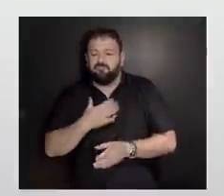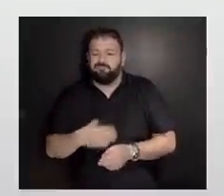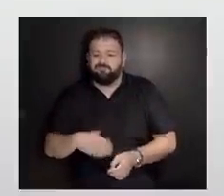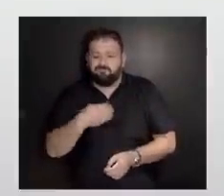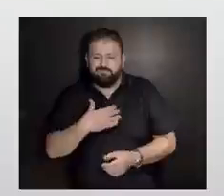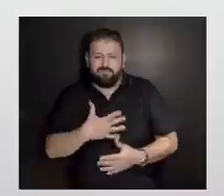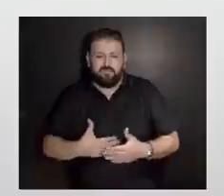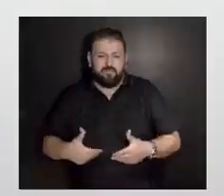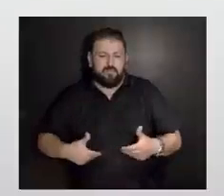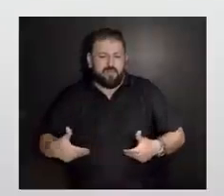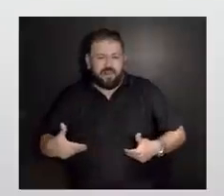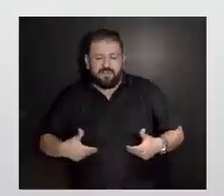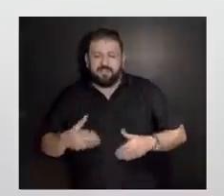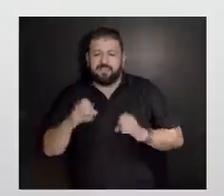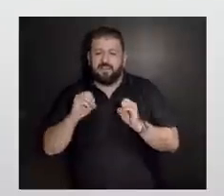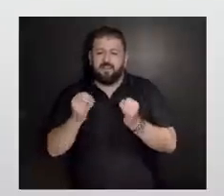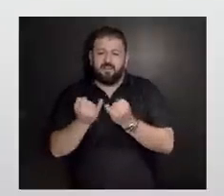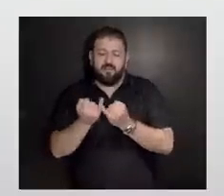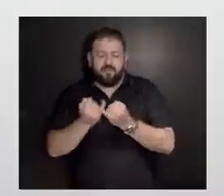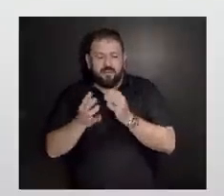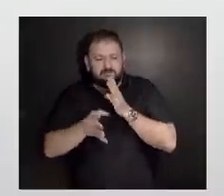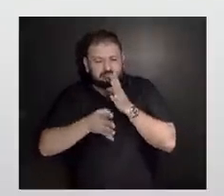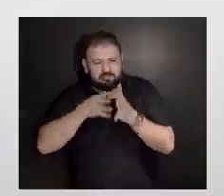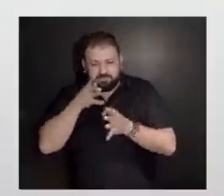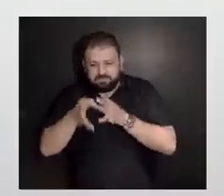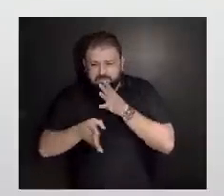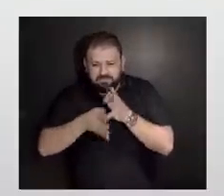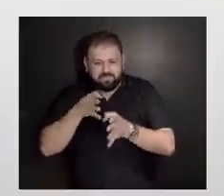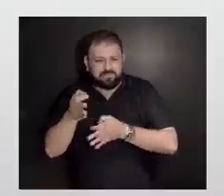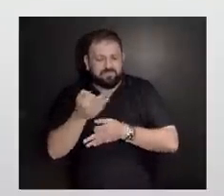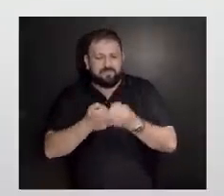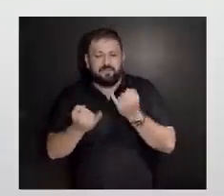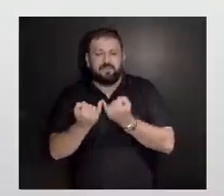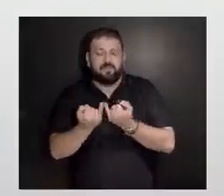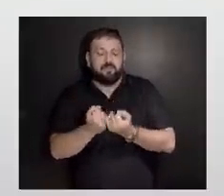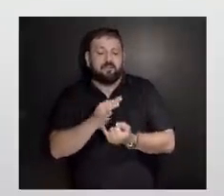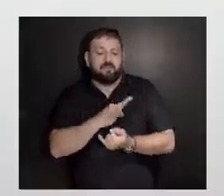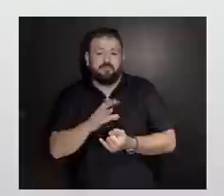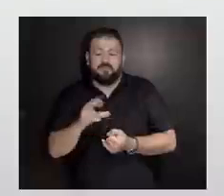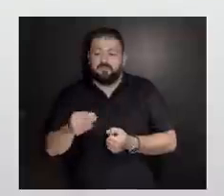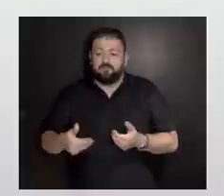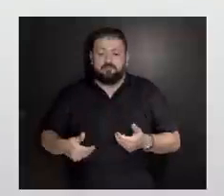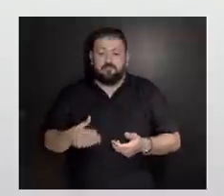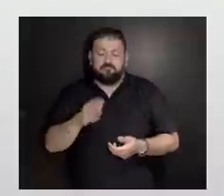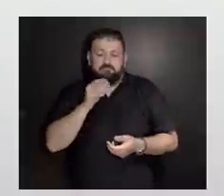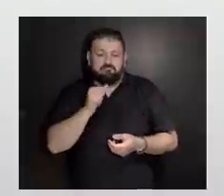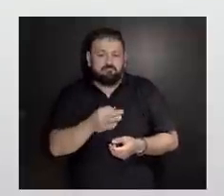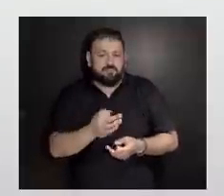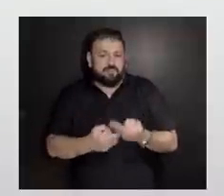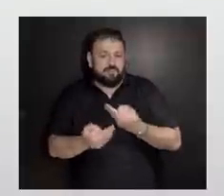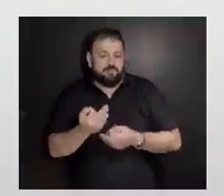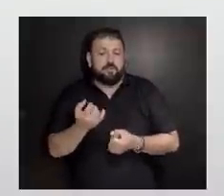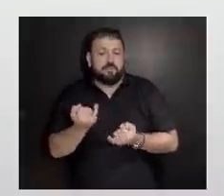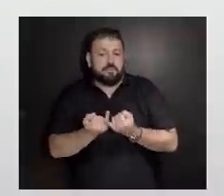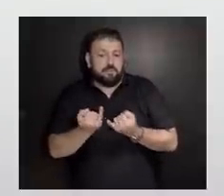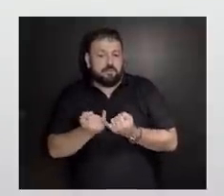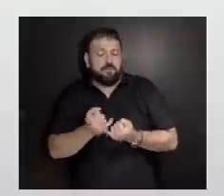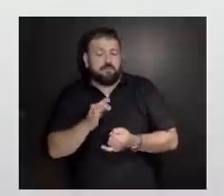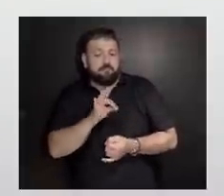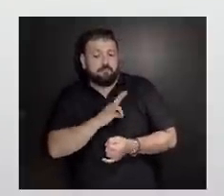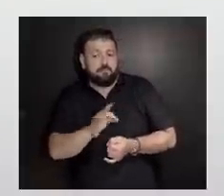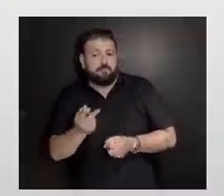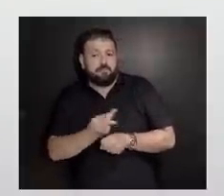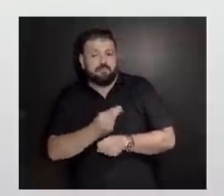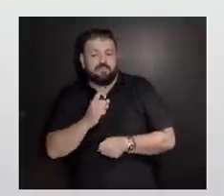les mencionaba, de igual manera, pues el cuerpo va a tratar de eliminar estos componentes que no puede aprovechar, como la glucosa, y pues puede ser a través de la orina,